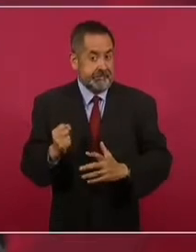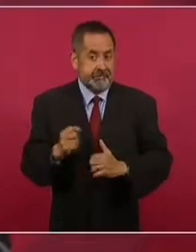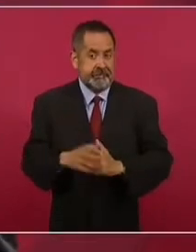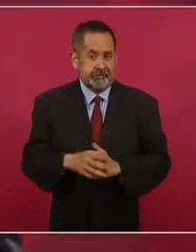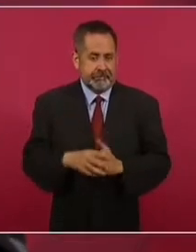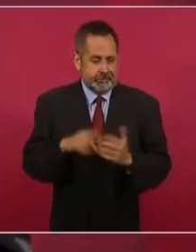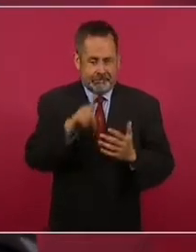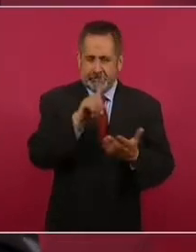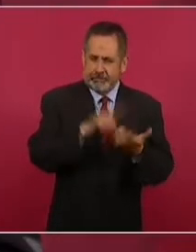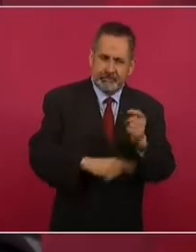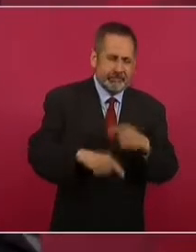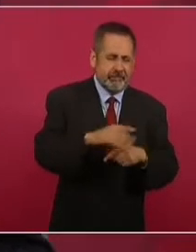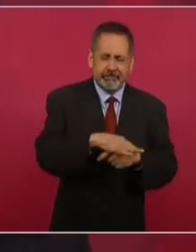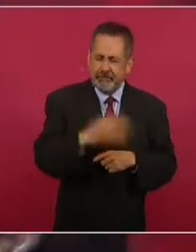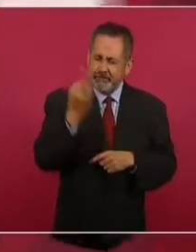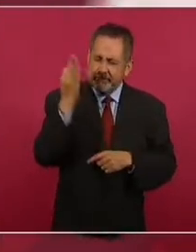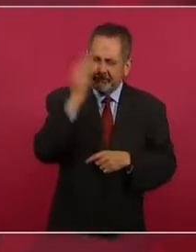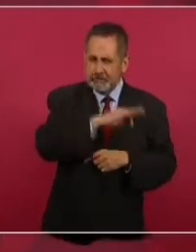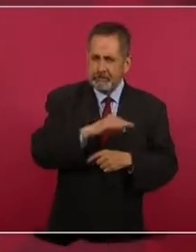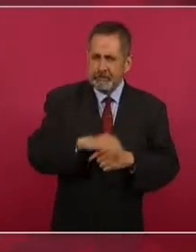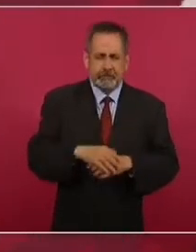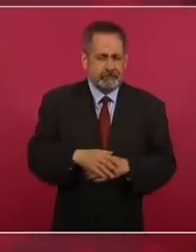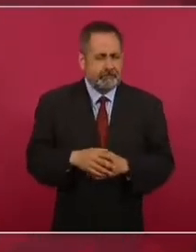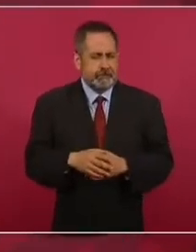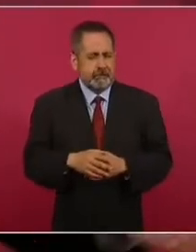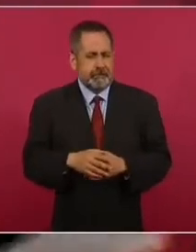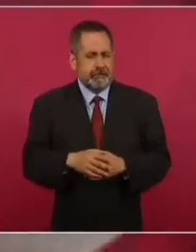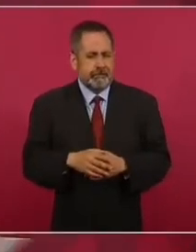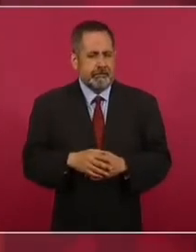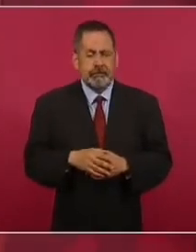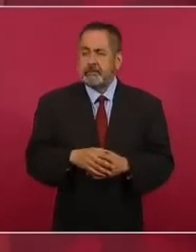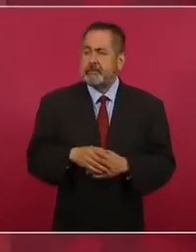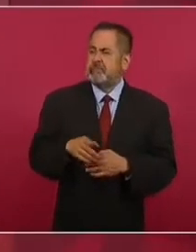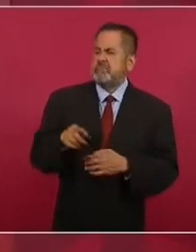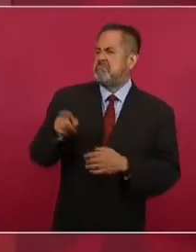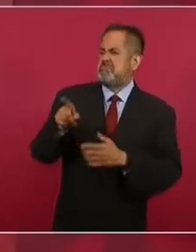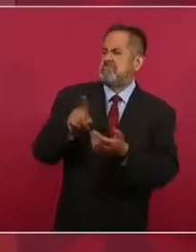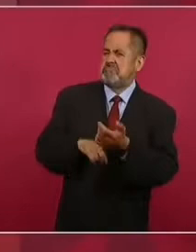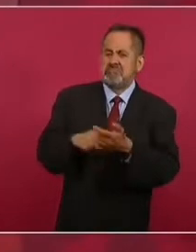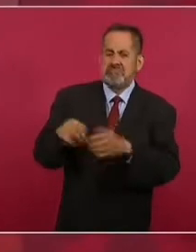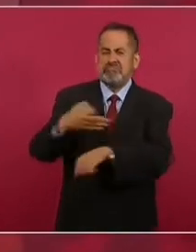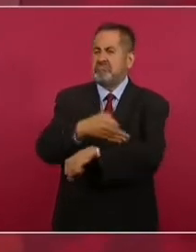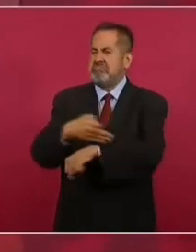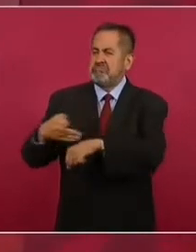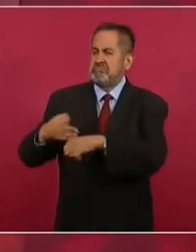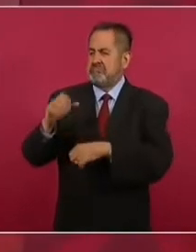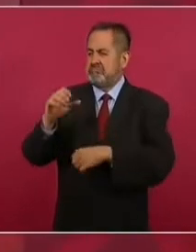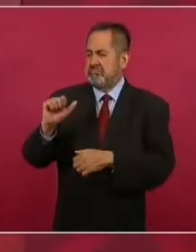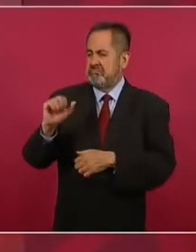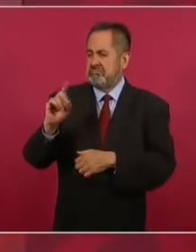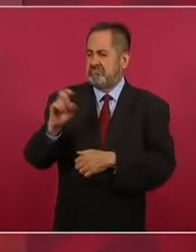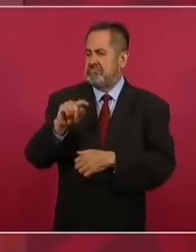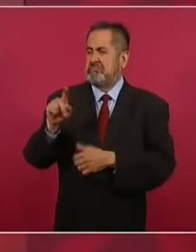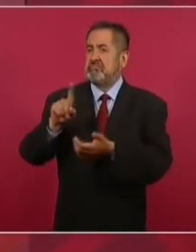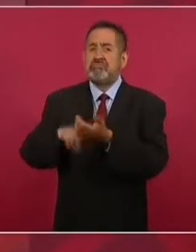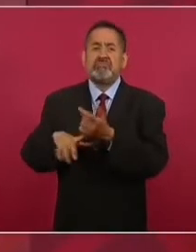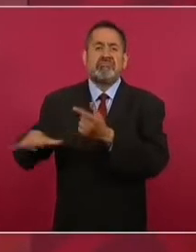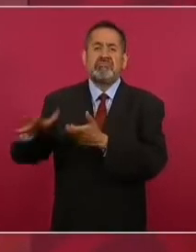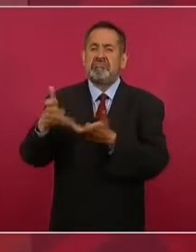con falsedades de que se habían quedado la familia Cárdenas con terrenos en